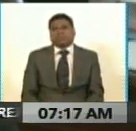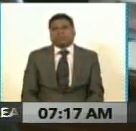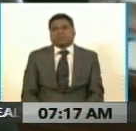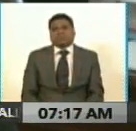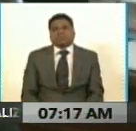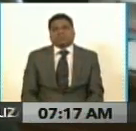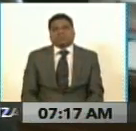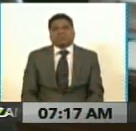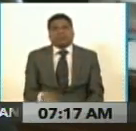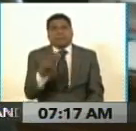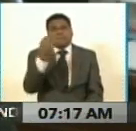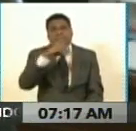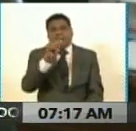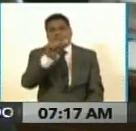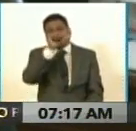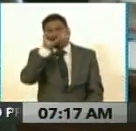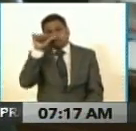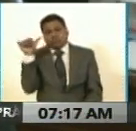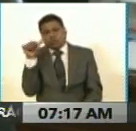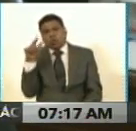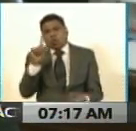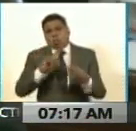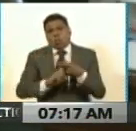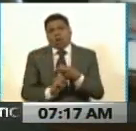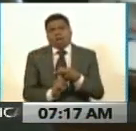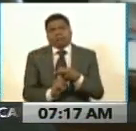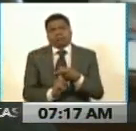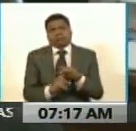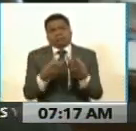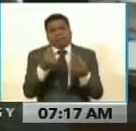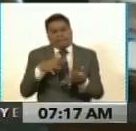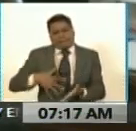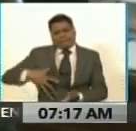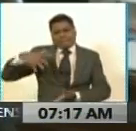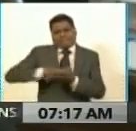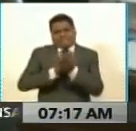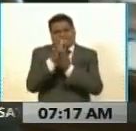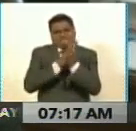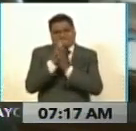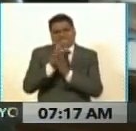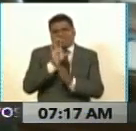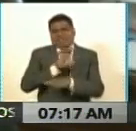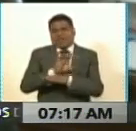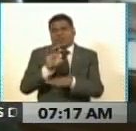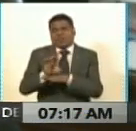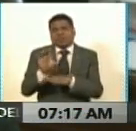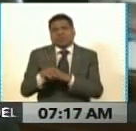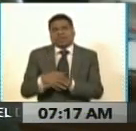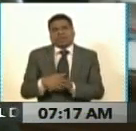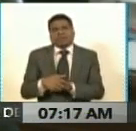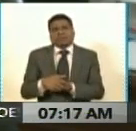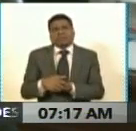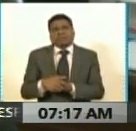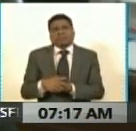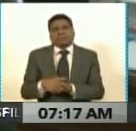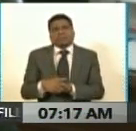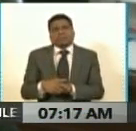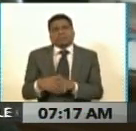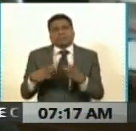que la droga eso Por supuesto es una elemento que es protegido por eh